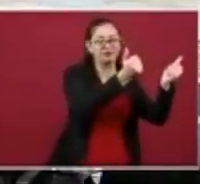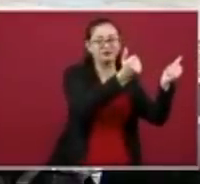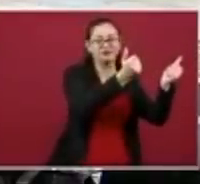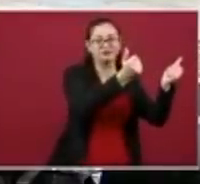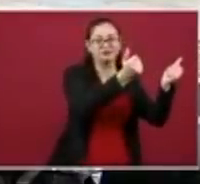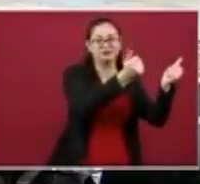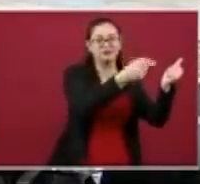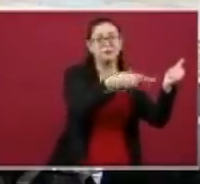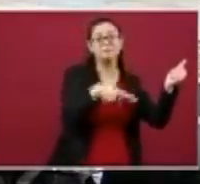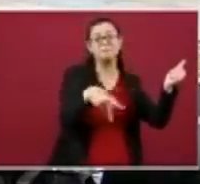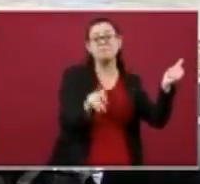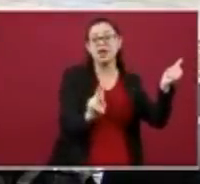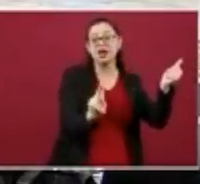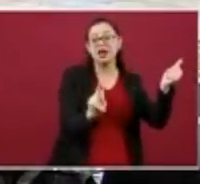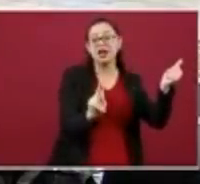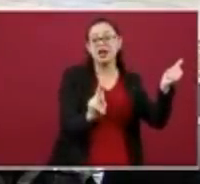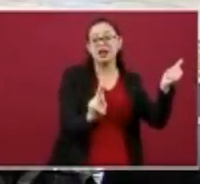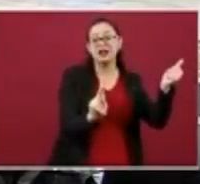pero